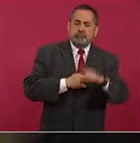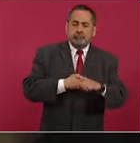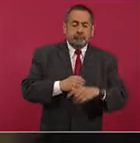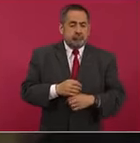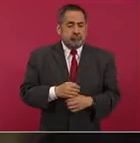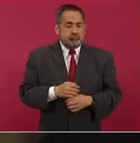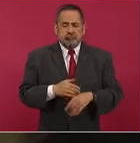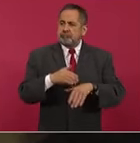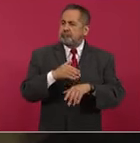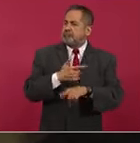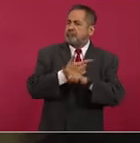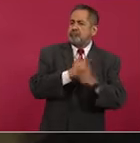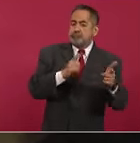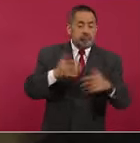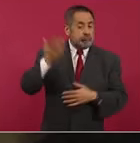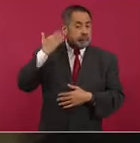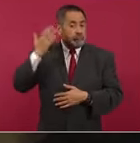de actuar